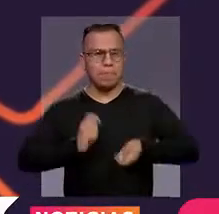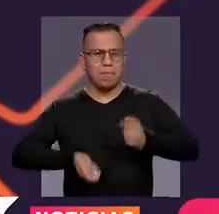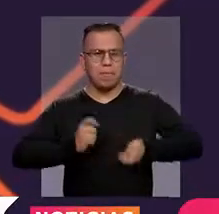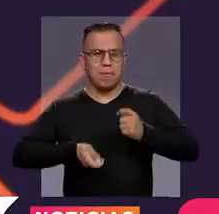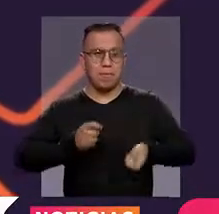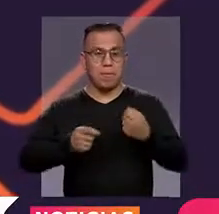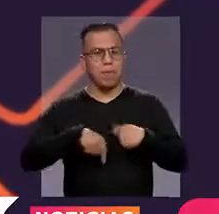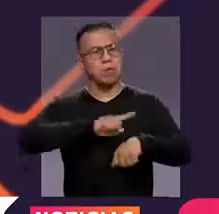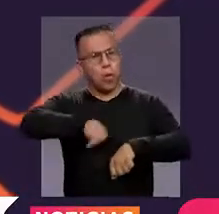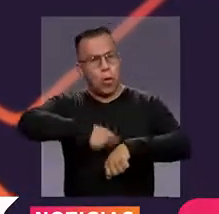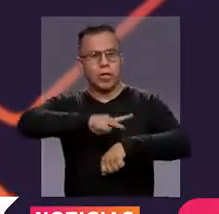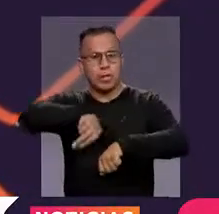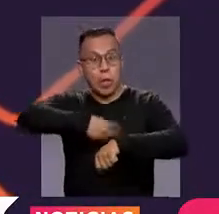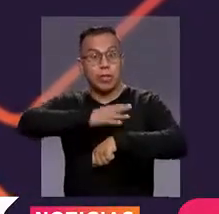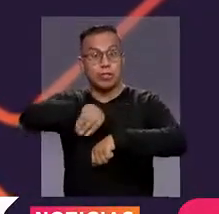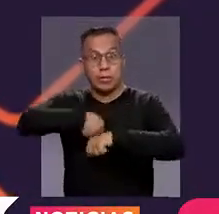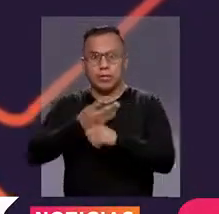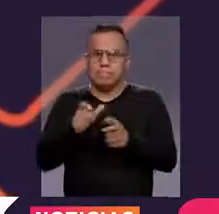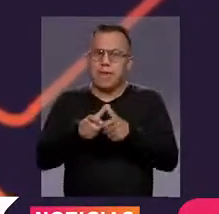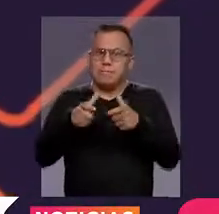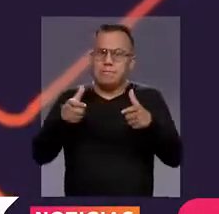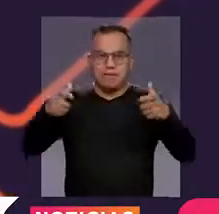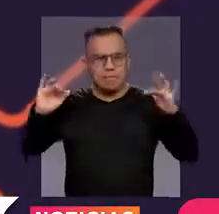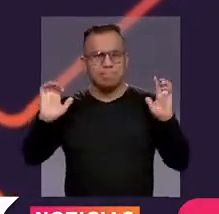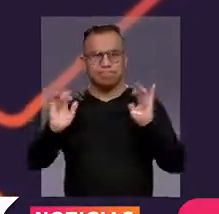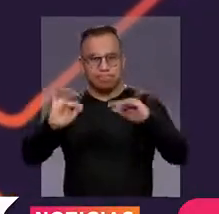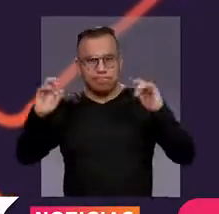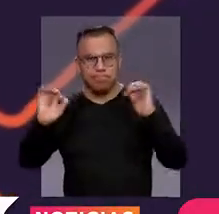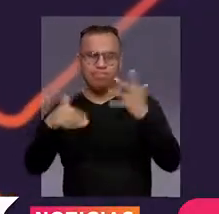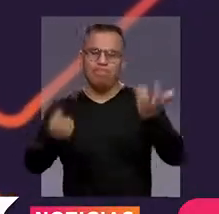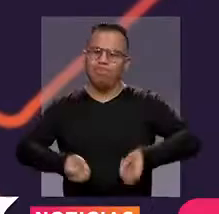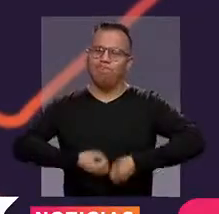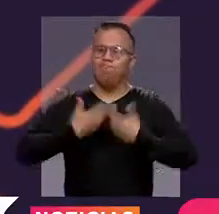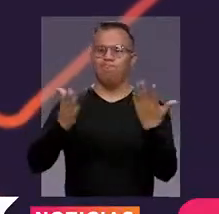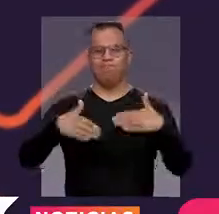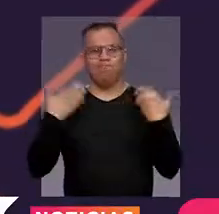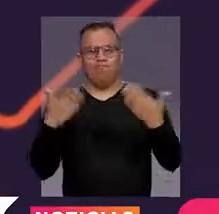Al pasar las horas, más y más personas llegaban al centro de la ciudad para manifestar su